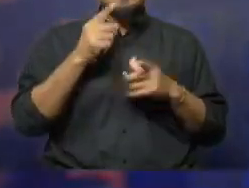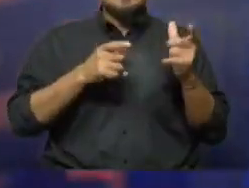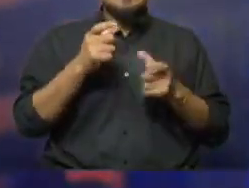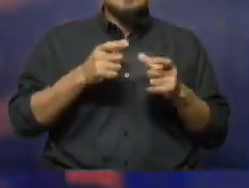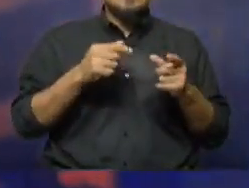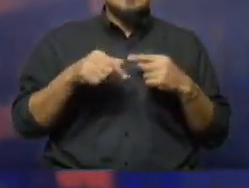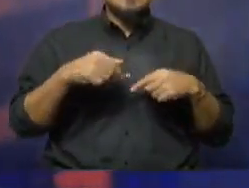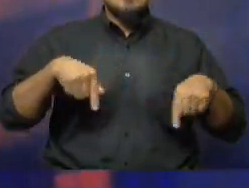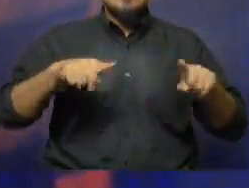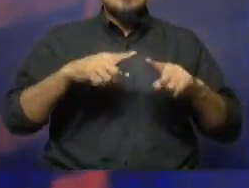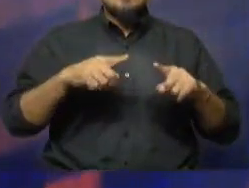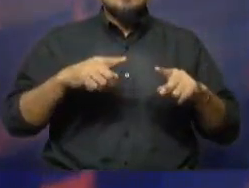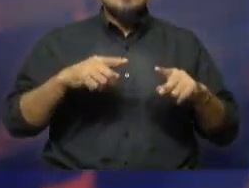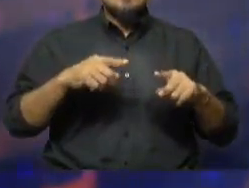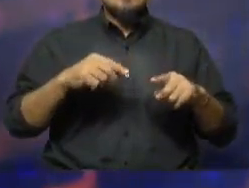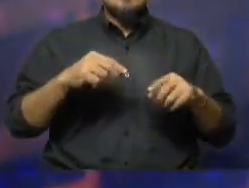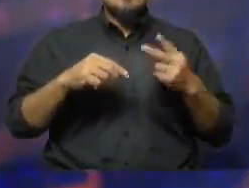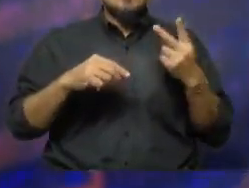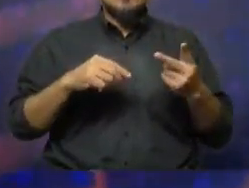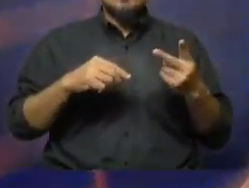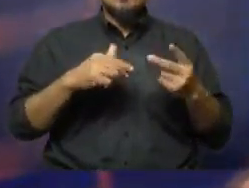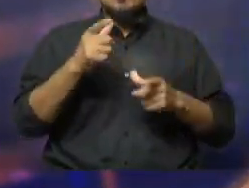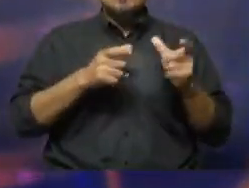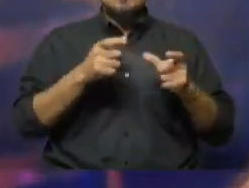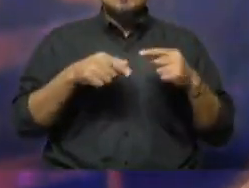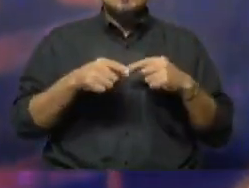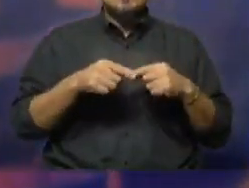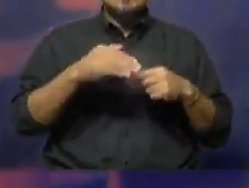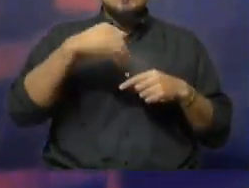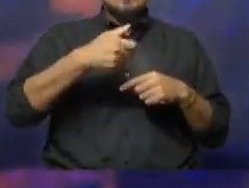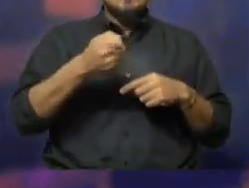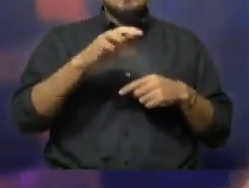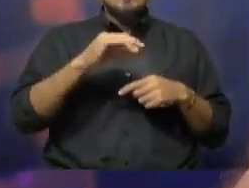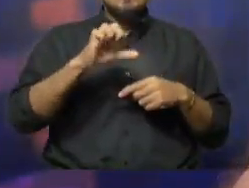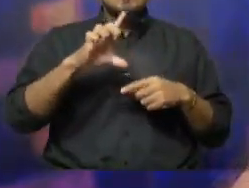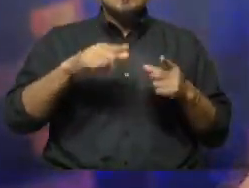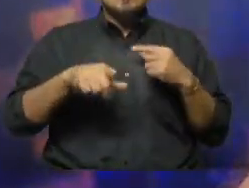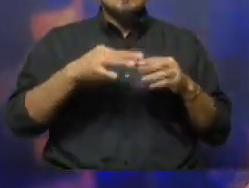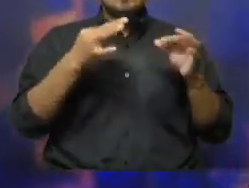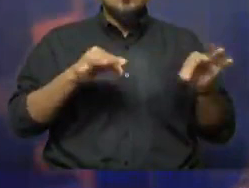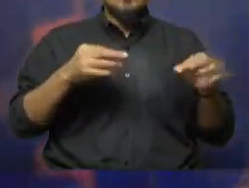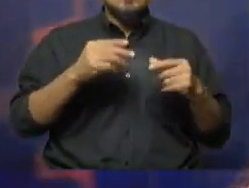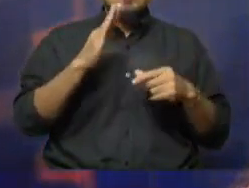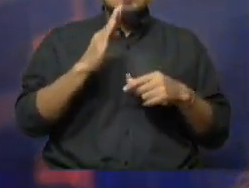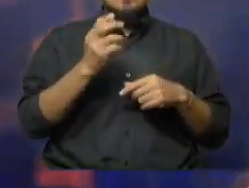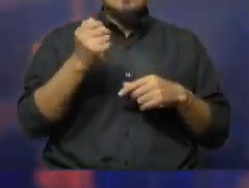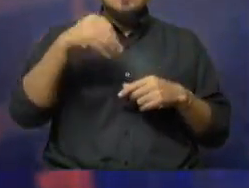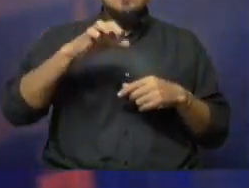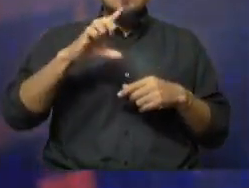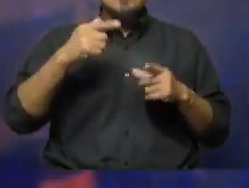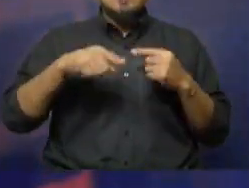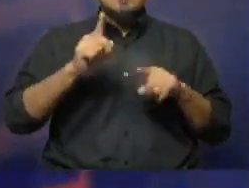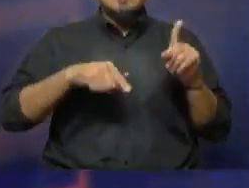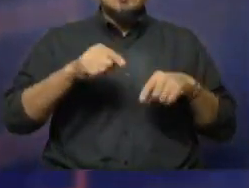Midmus, dos de las integrantes de Midmus, Mariel Melgar, que ella es música, y Pamela Román, gestora